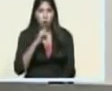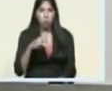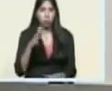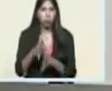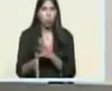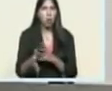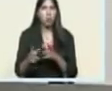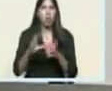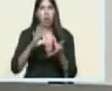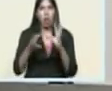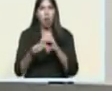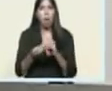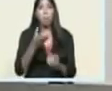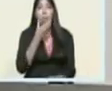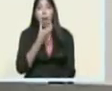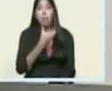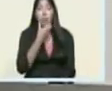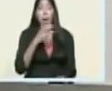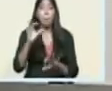fortalecimiento de los CLAC navideños.